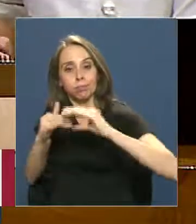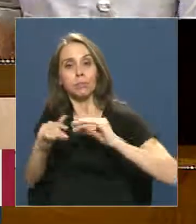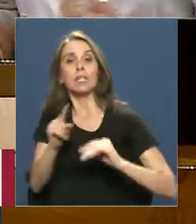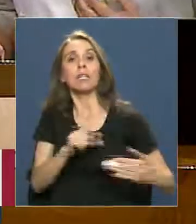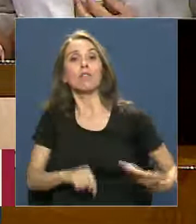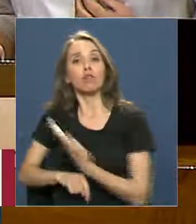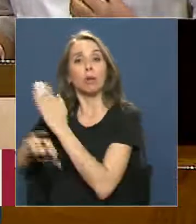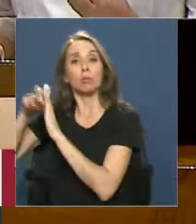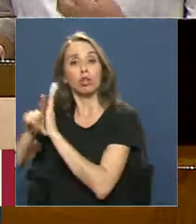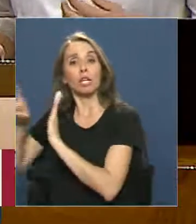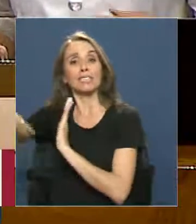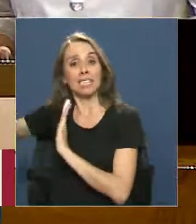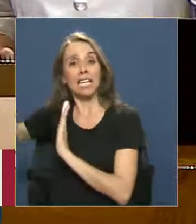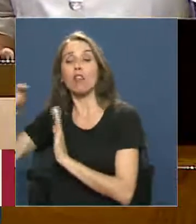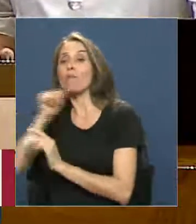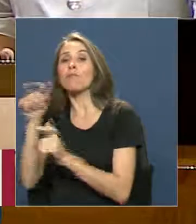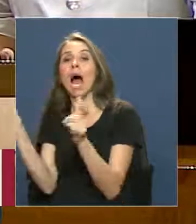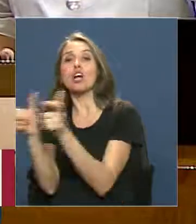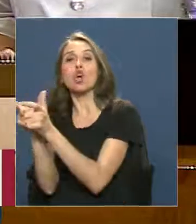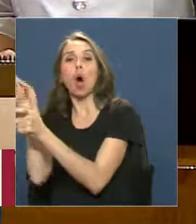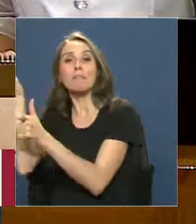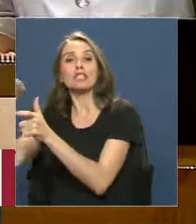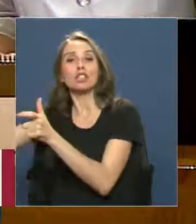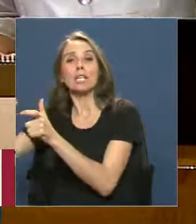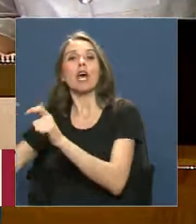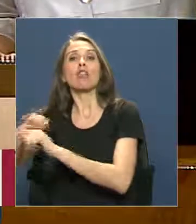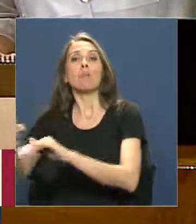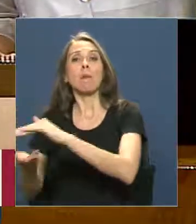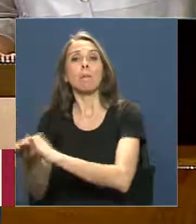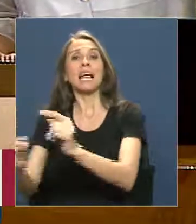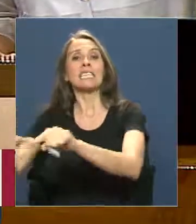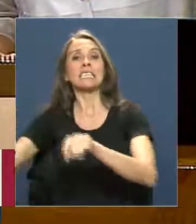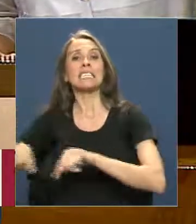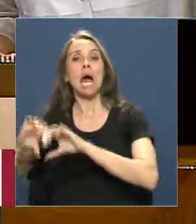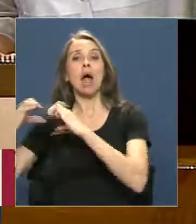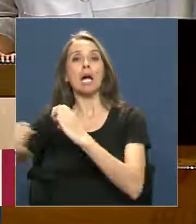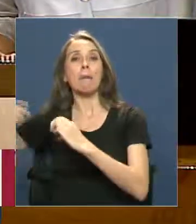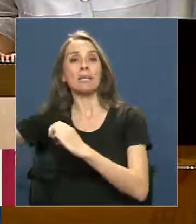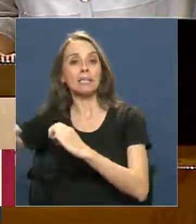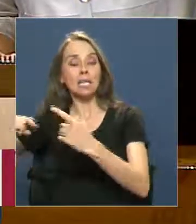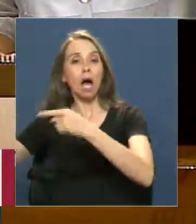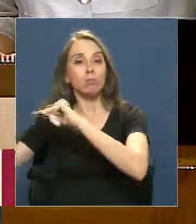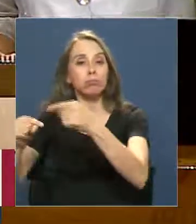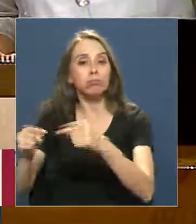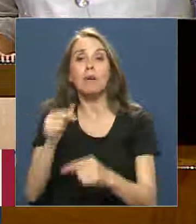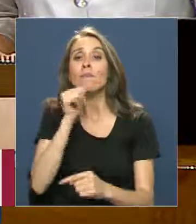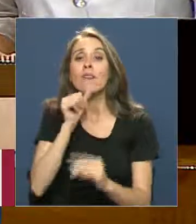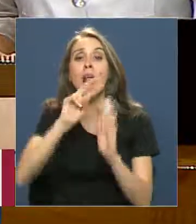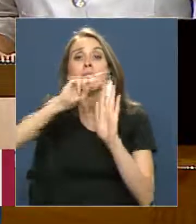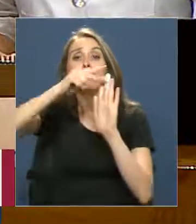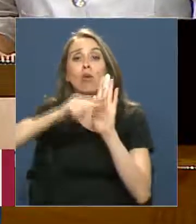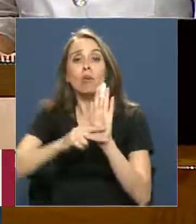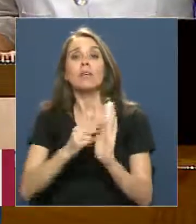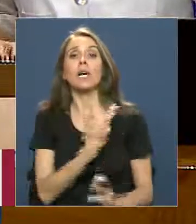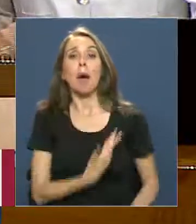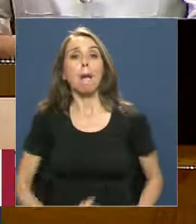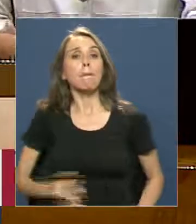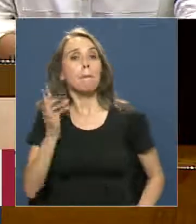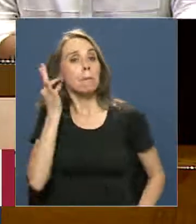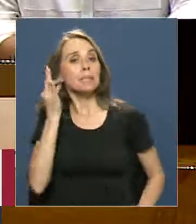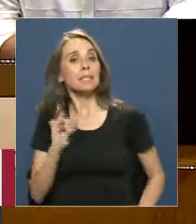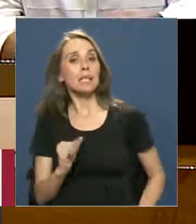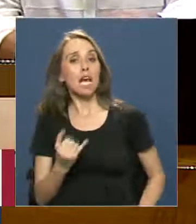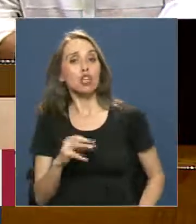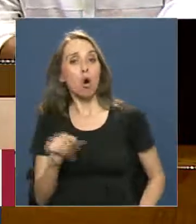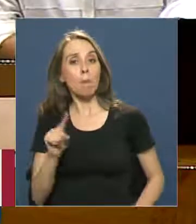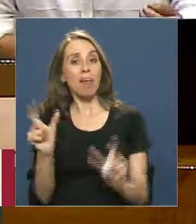Senado. Tiene que salir de la comisión, ir a la sala del Senado. No sabemos cómo está y lo que sí sabemos es que hay modificaciones. La presidenta Yoman ya